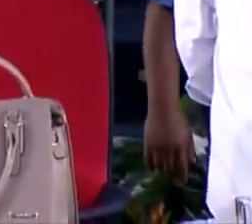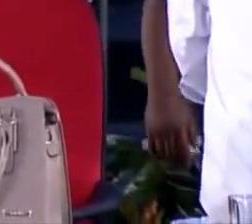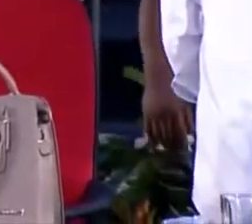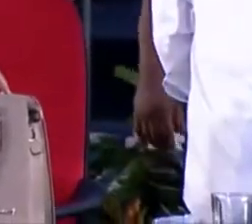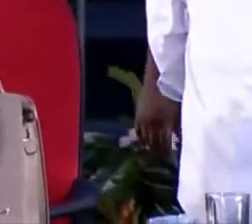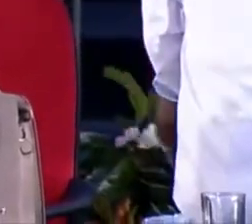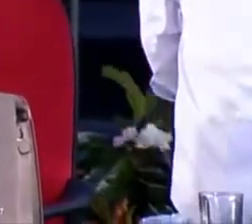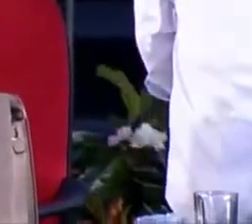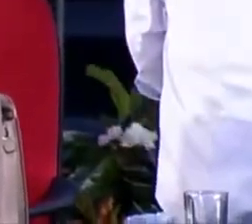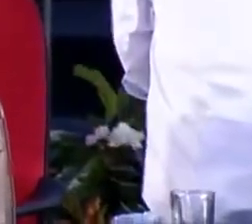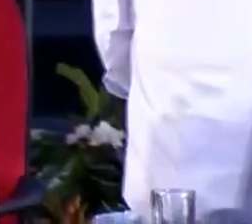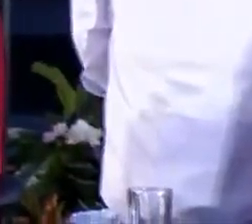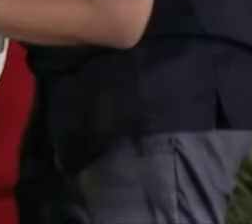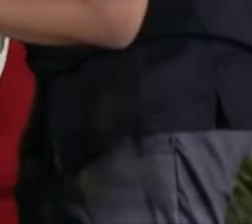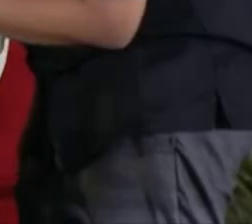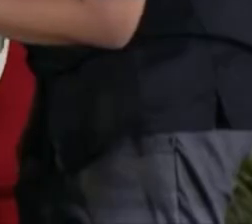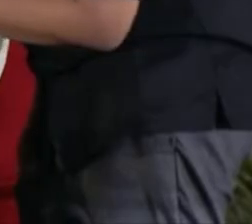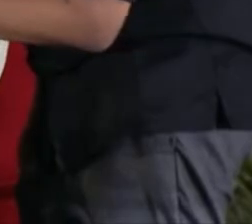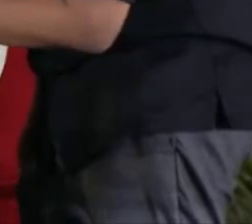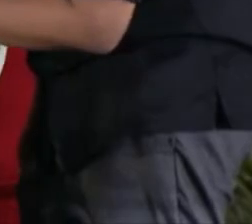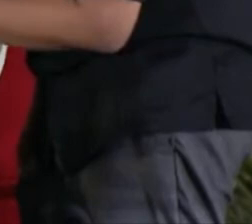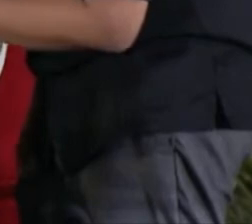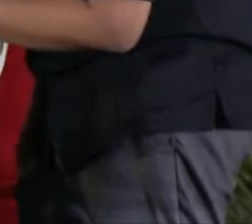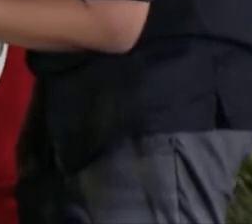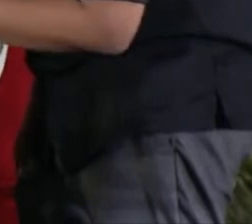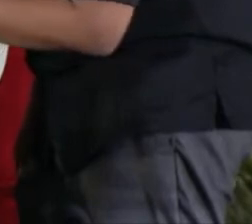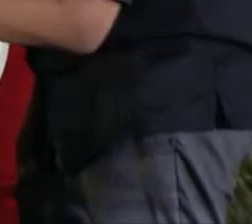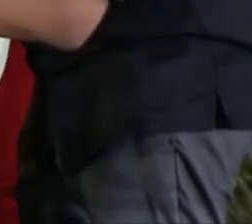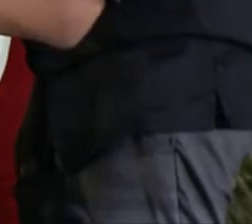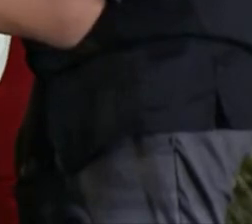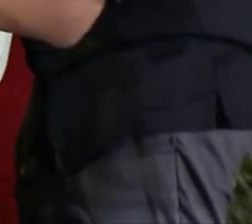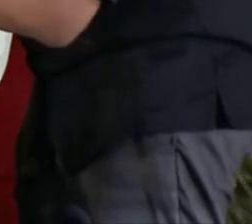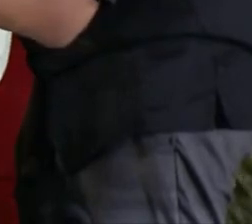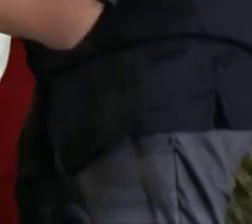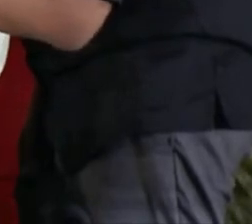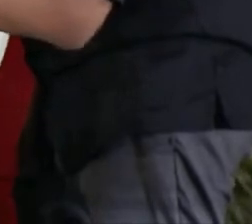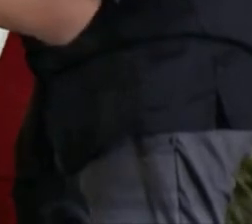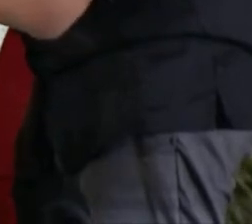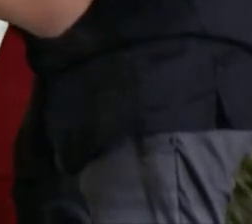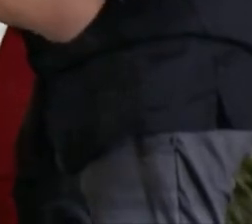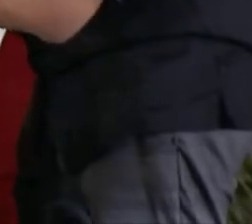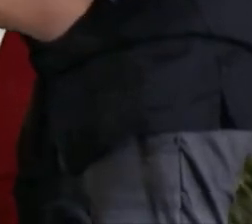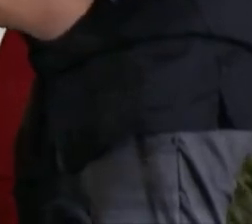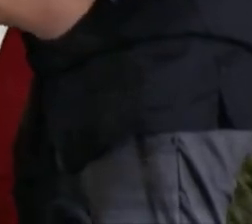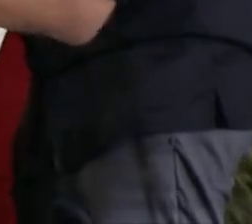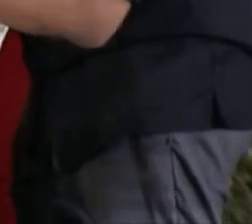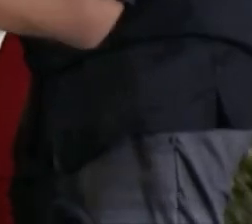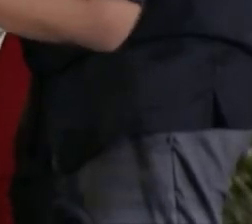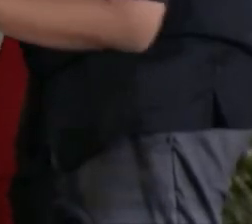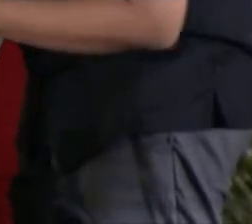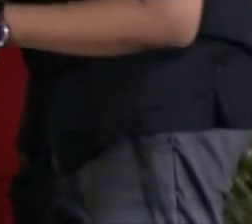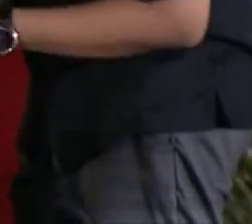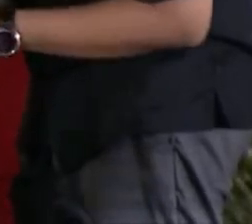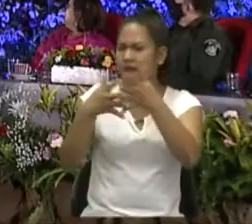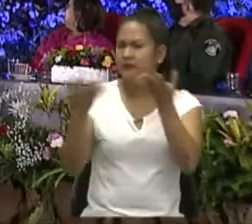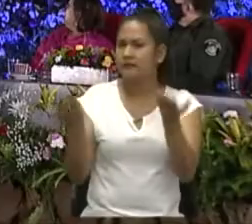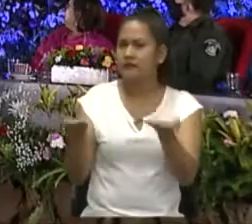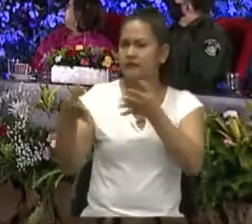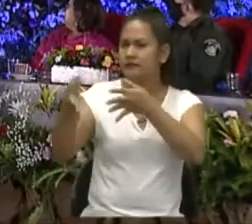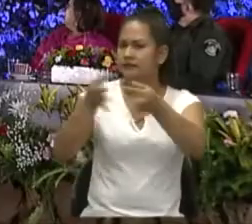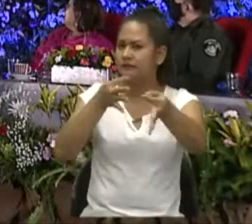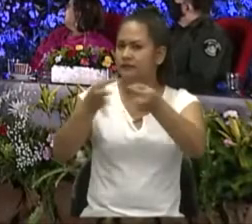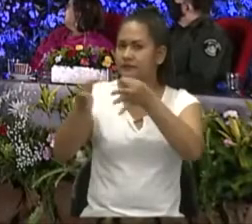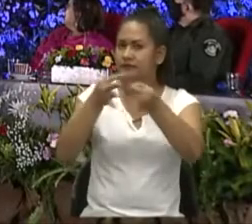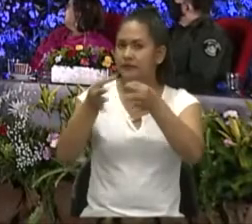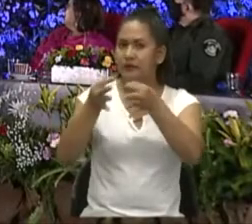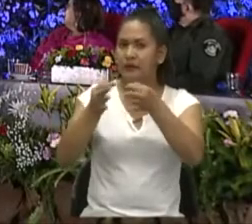acto sandinista, destacaron el primer ministro de San Vicente y las Granadinas, Ralph González, el canciller de la dictadura